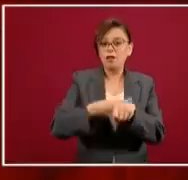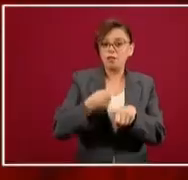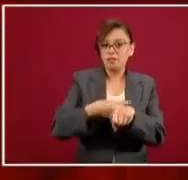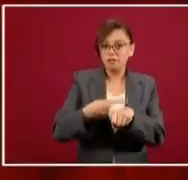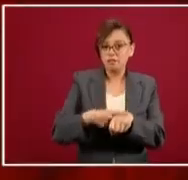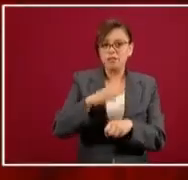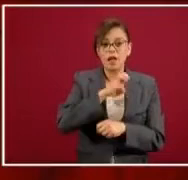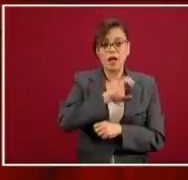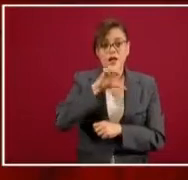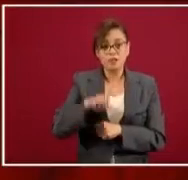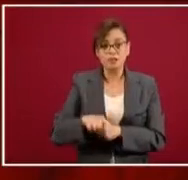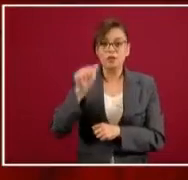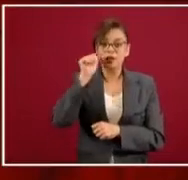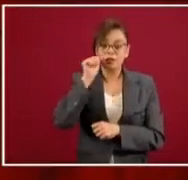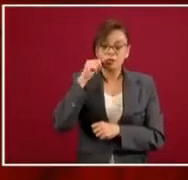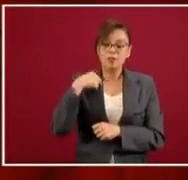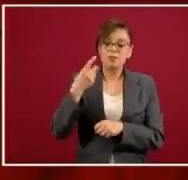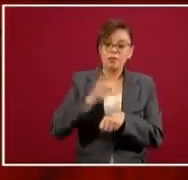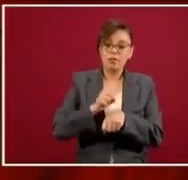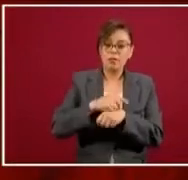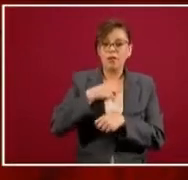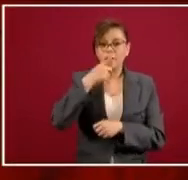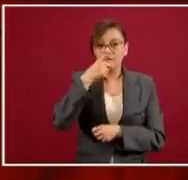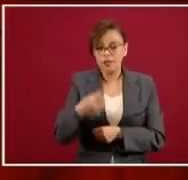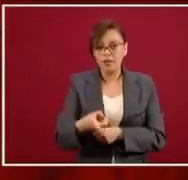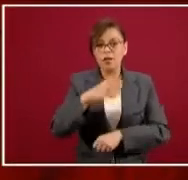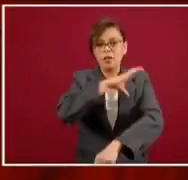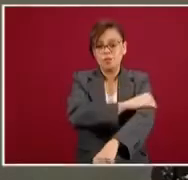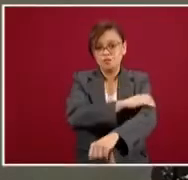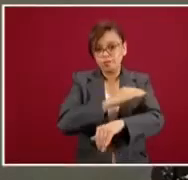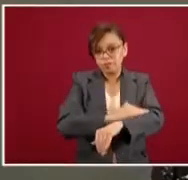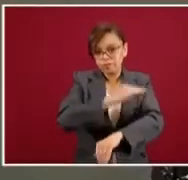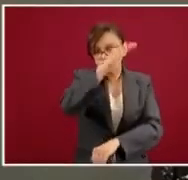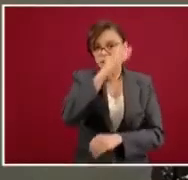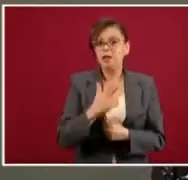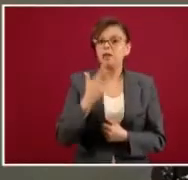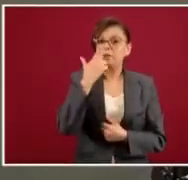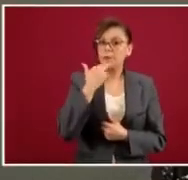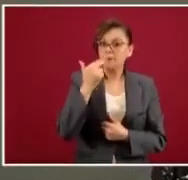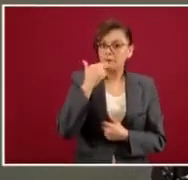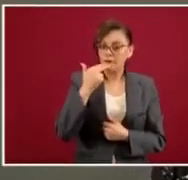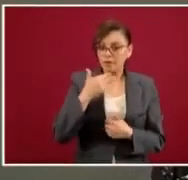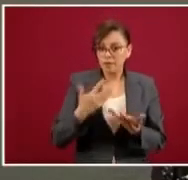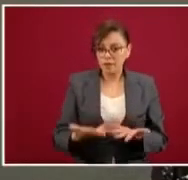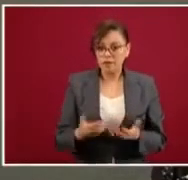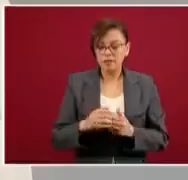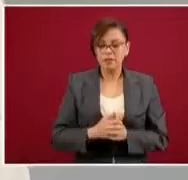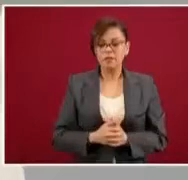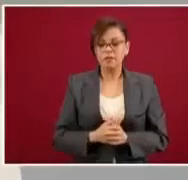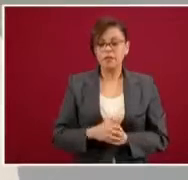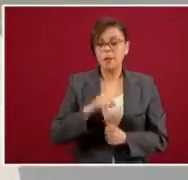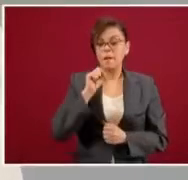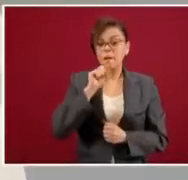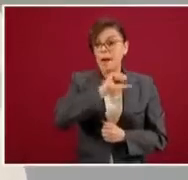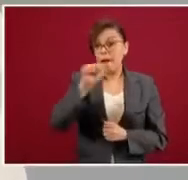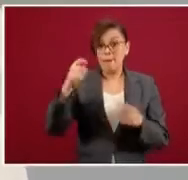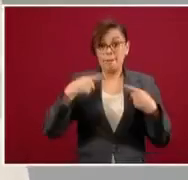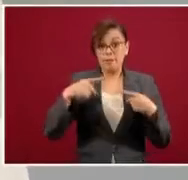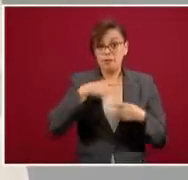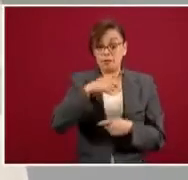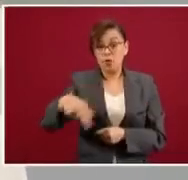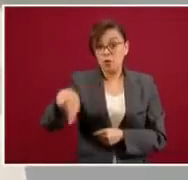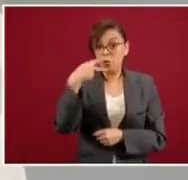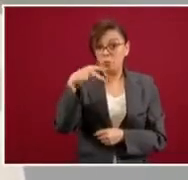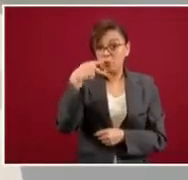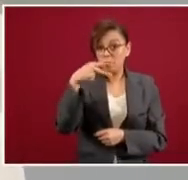noche: hipertensión, diabetes, enfermedad cardiovascular, tabaquismo. Tabaquismo en sí mismo es una enfermedad, pero